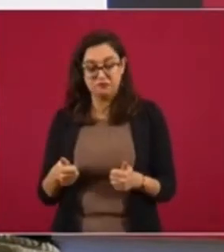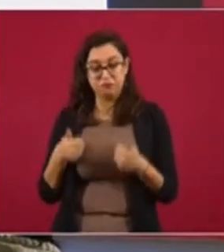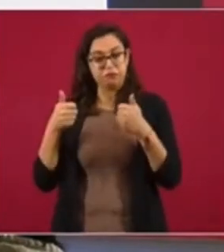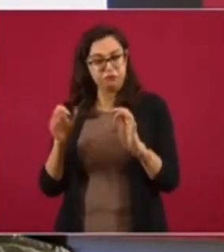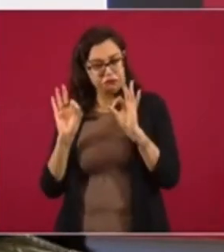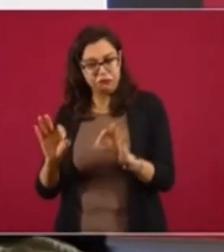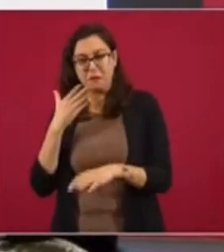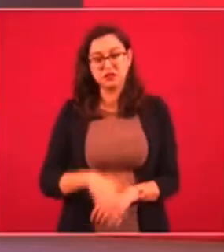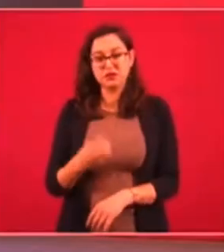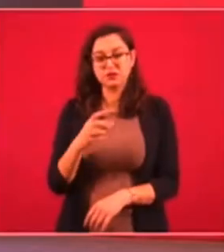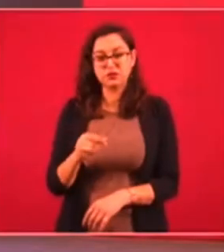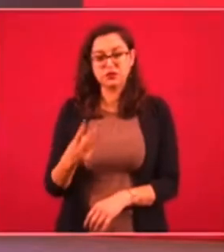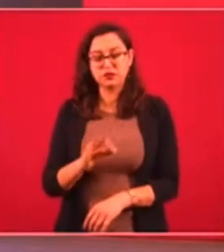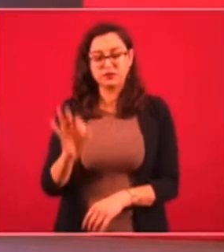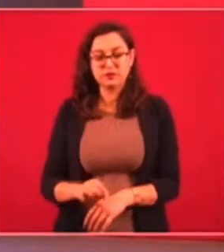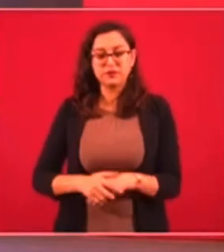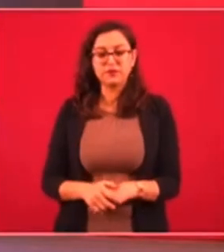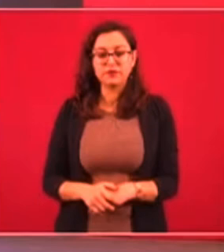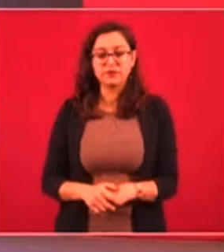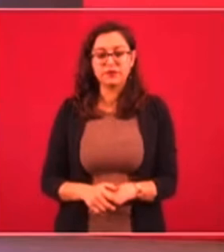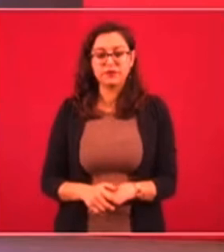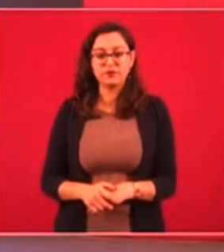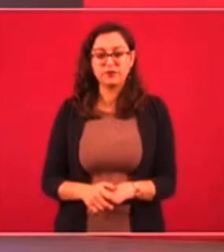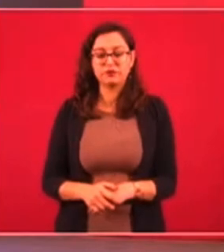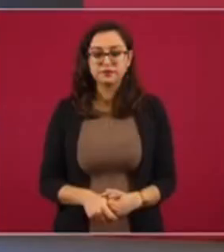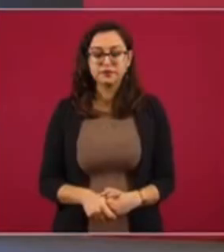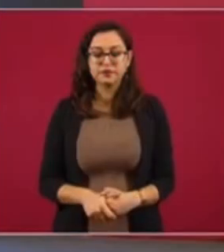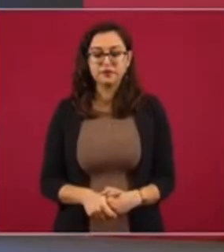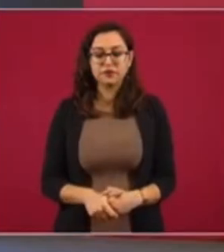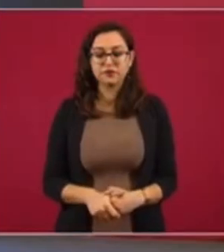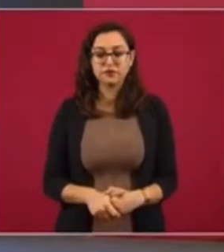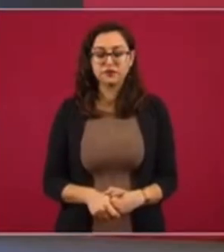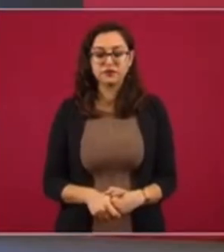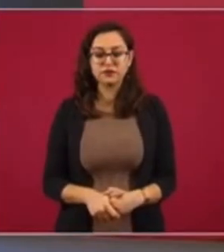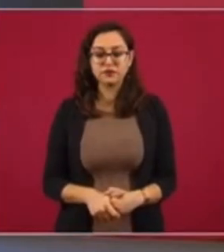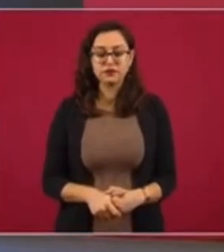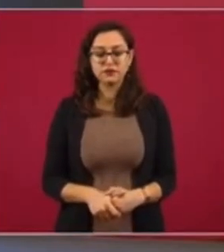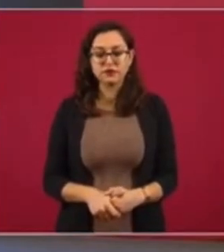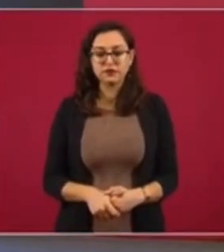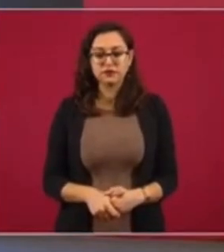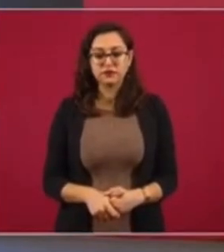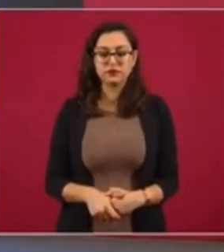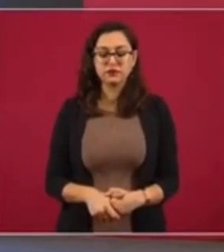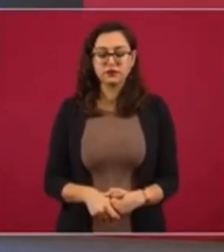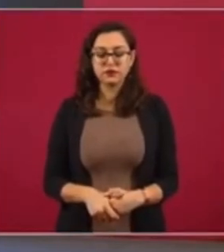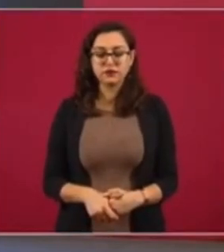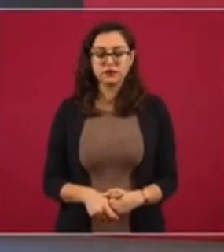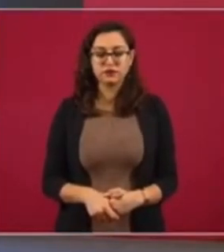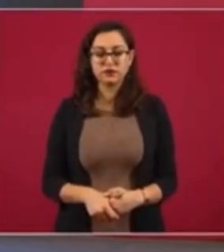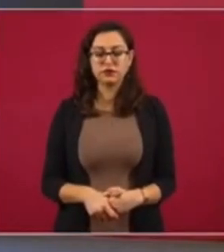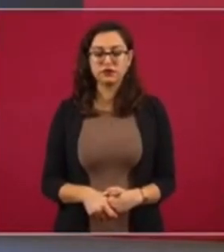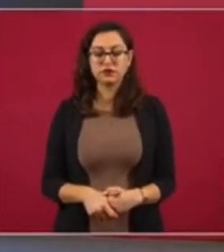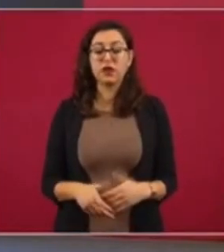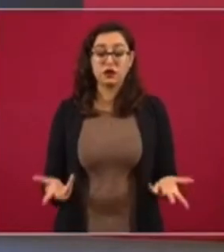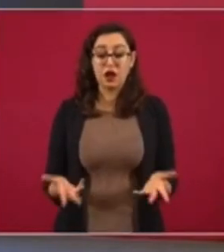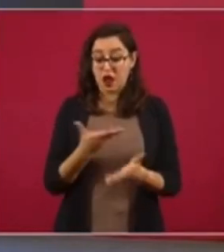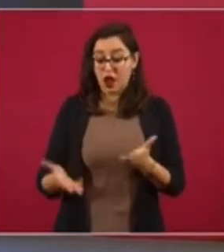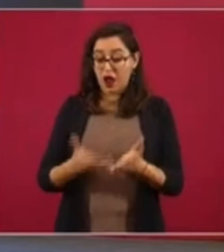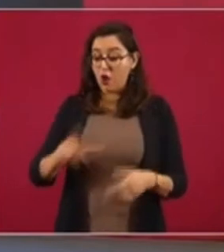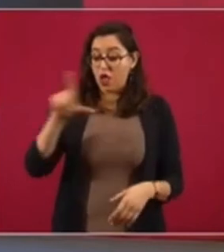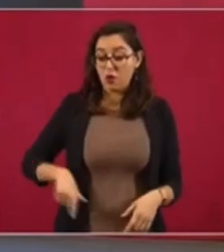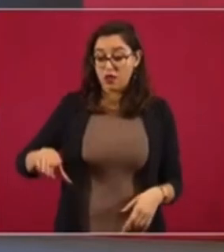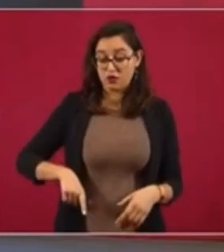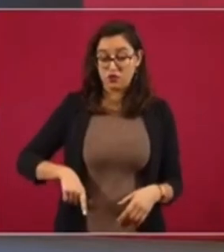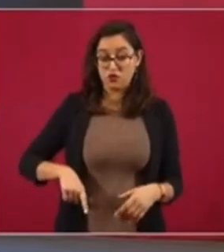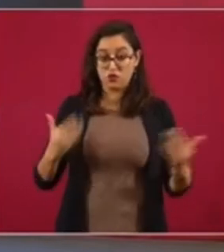quién? La calificación, 6.6 promedio. Comparando la actual administración, ¿es mejor, igual o peor que la